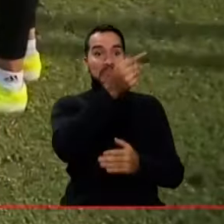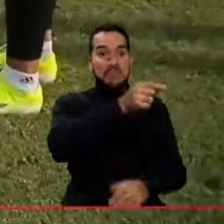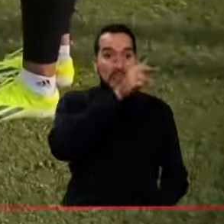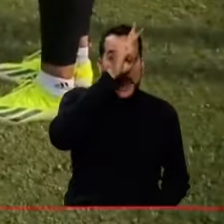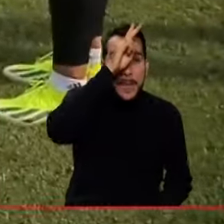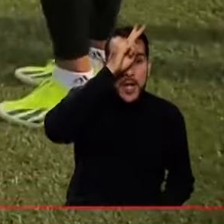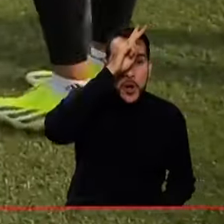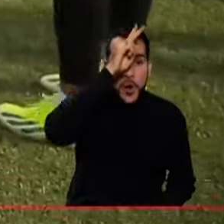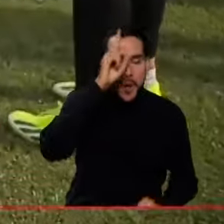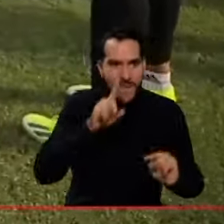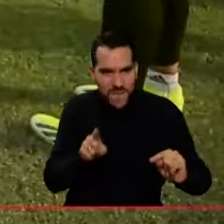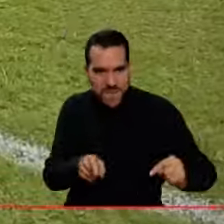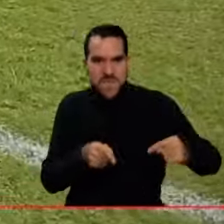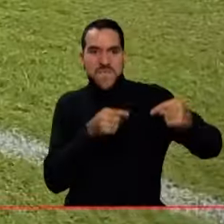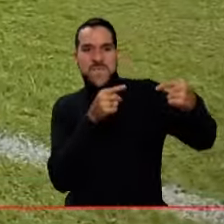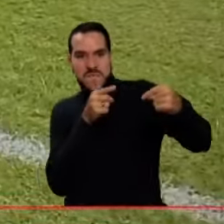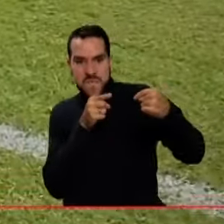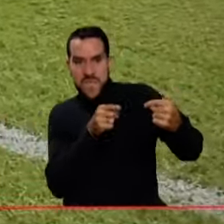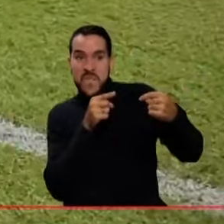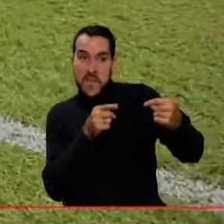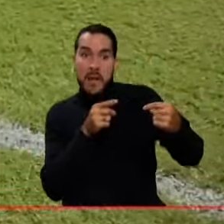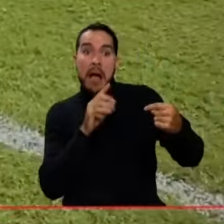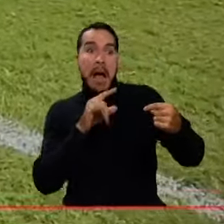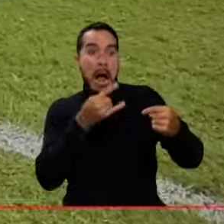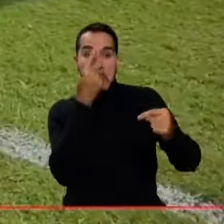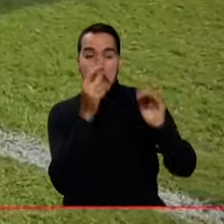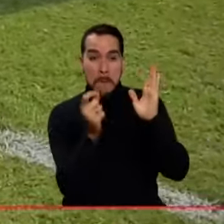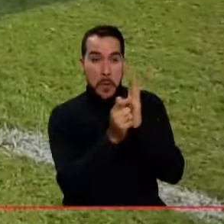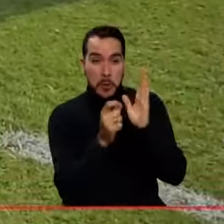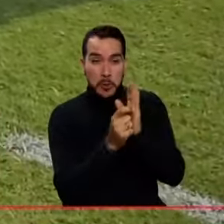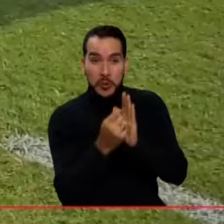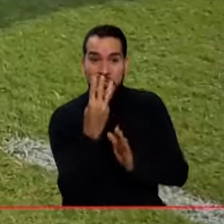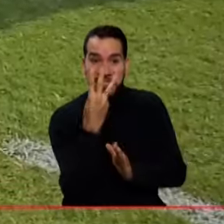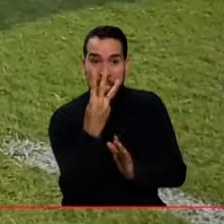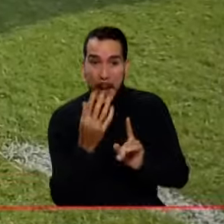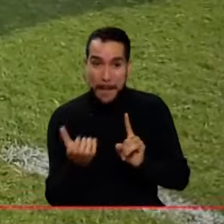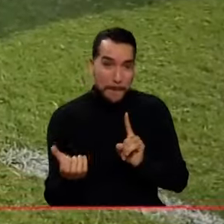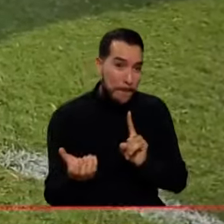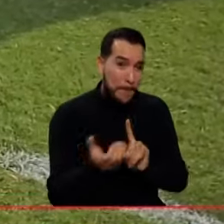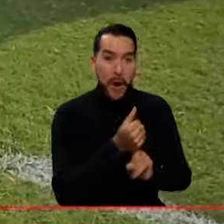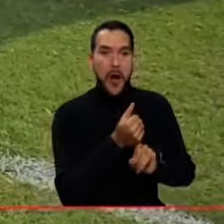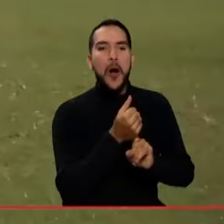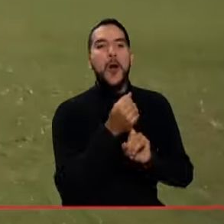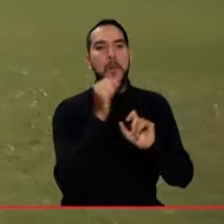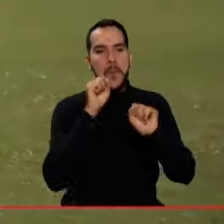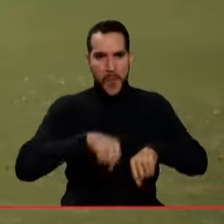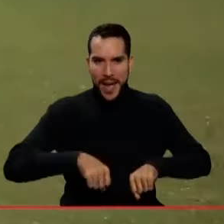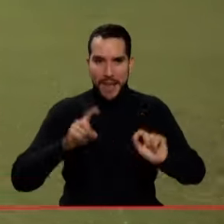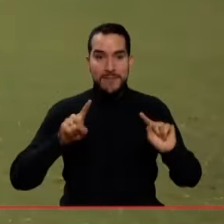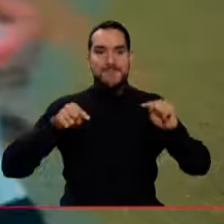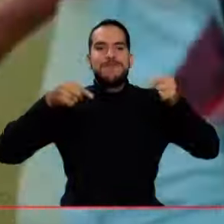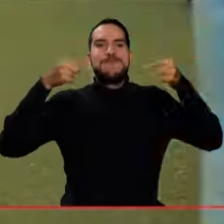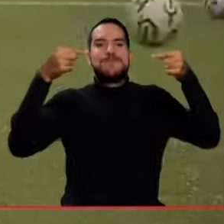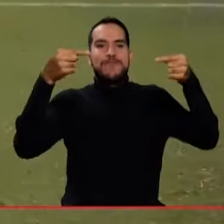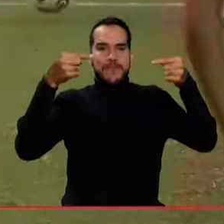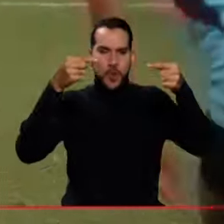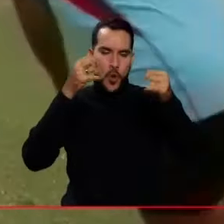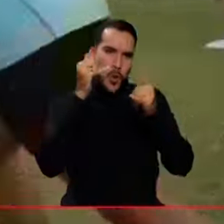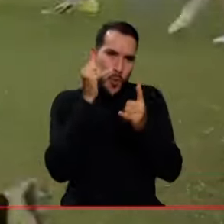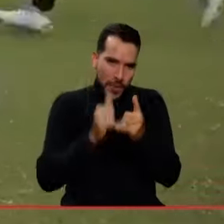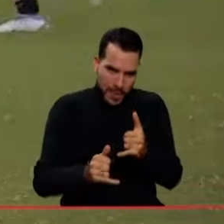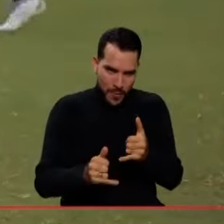si suma victoria, si se queda con los 3 puntos, asegura el tiquete al cuadrangular final. Gratísima ha sido